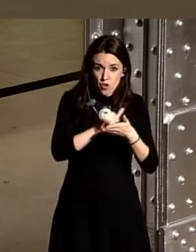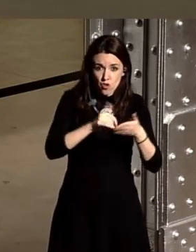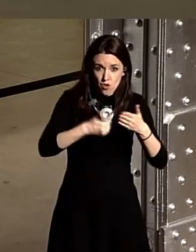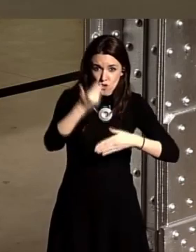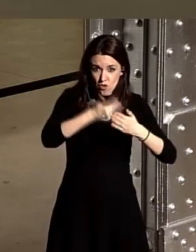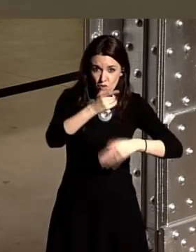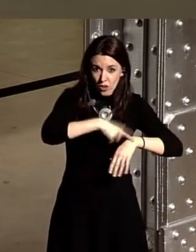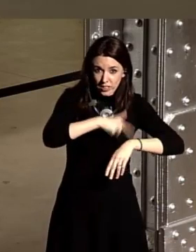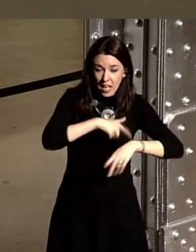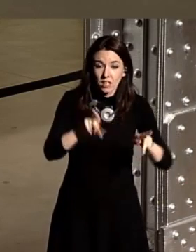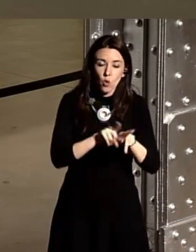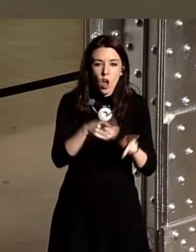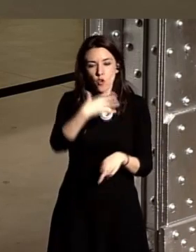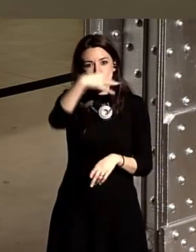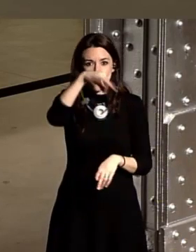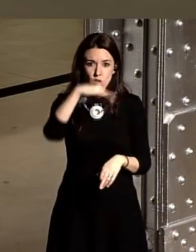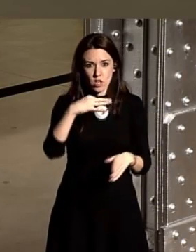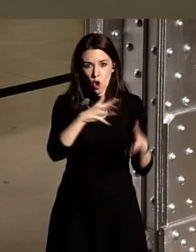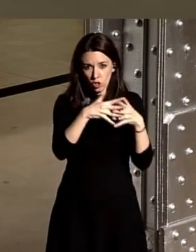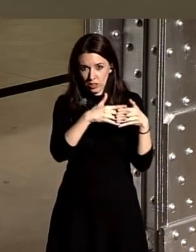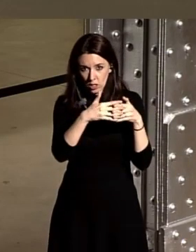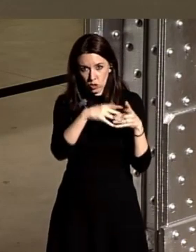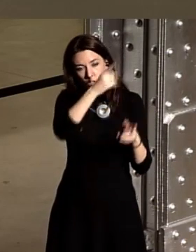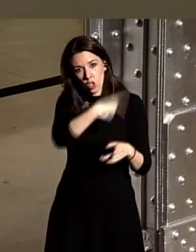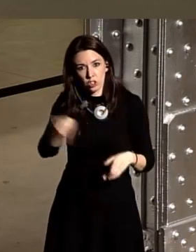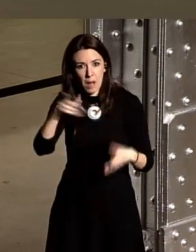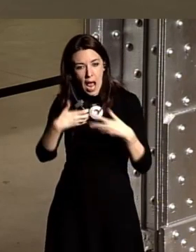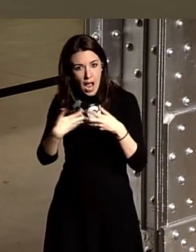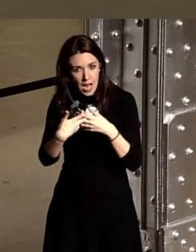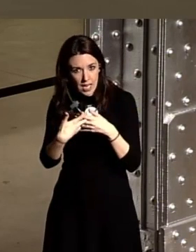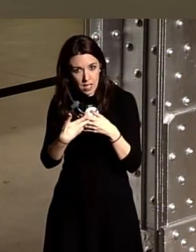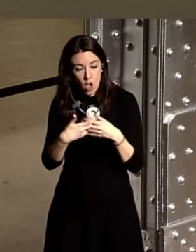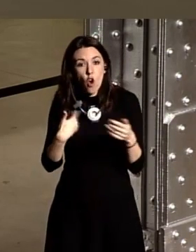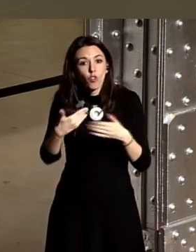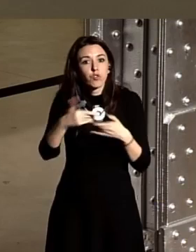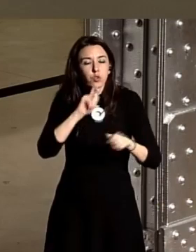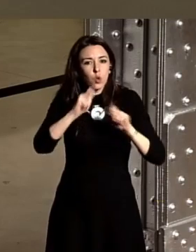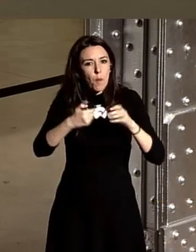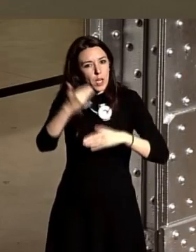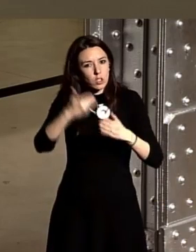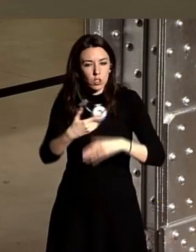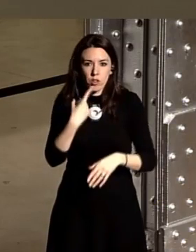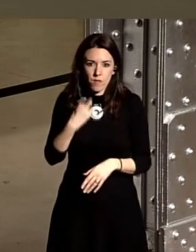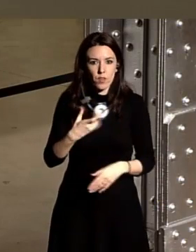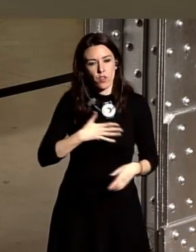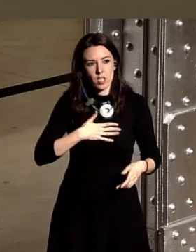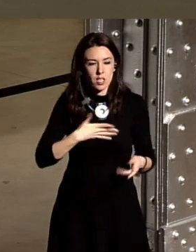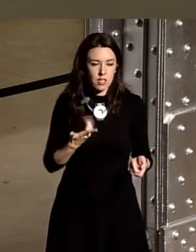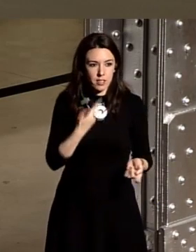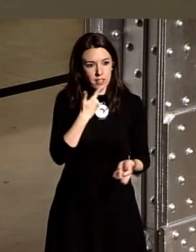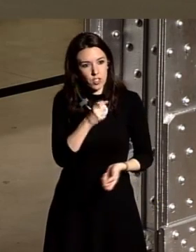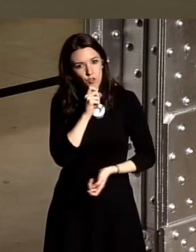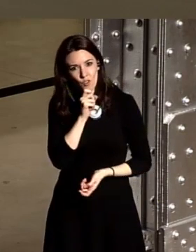uno de los como únicos en los Estados Unidos. El futuro del periodismo es difícil para mí como decir,